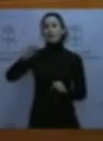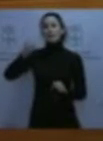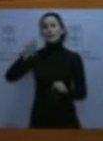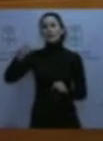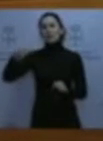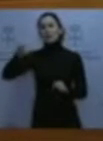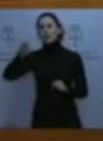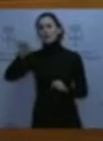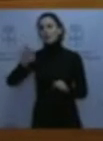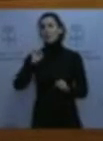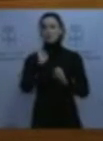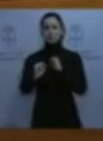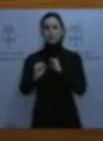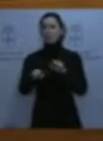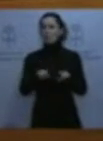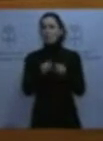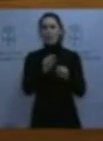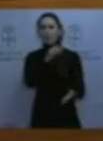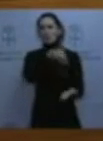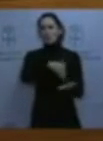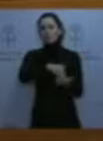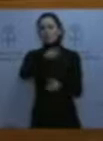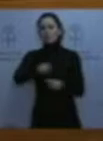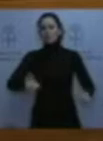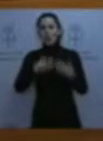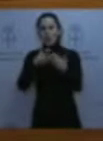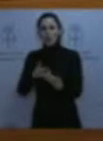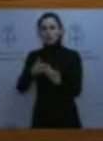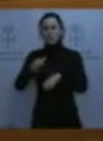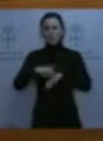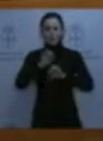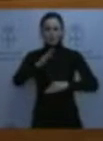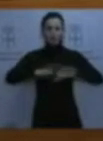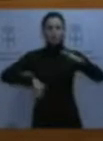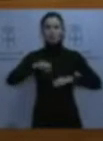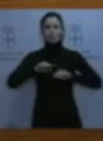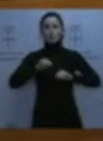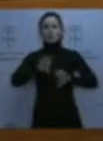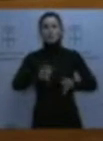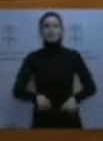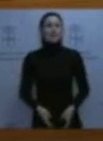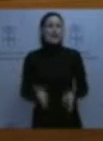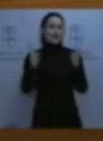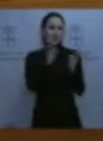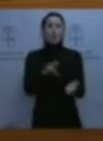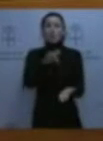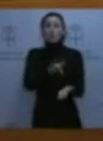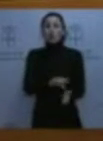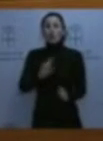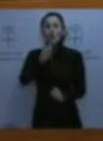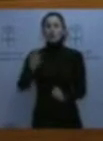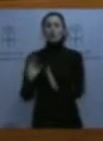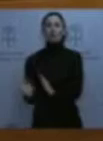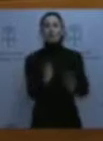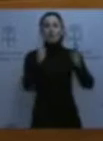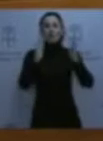de asturianos y asturianas en su lucha por la construcción de un país libre en el marco de la Segunda República.